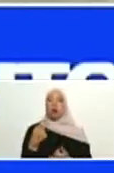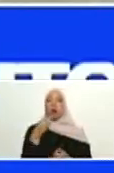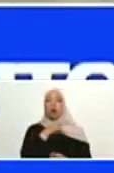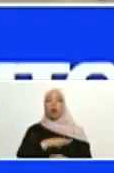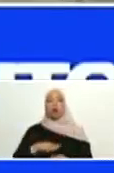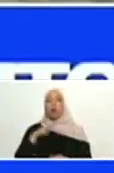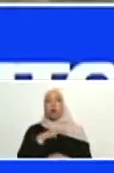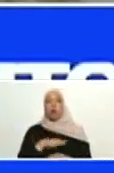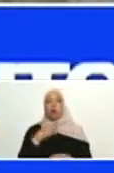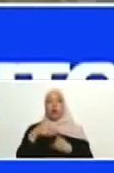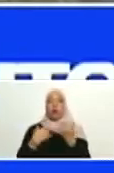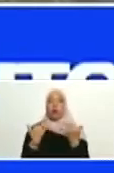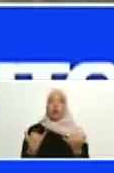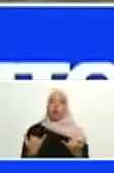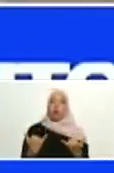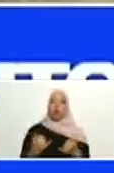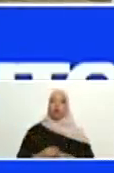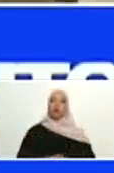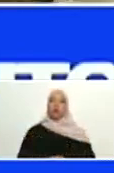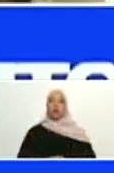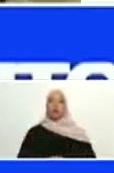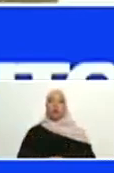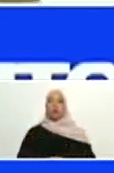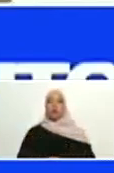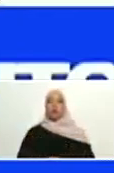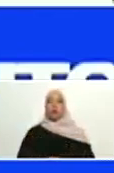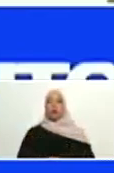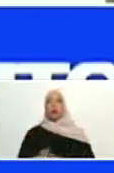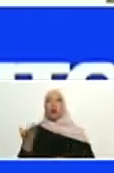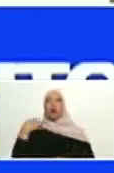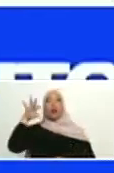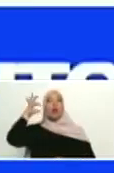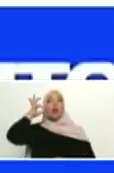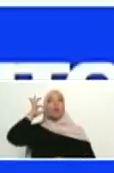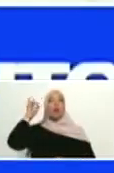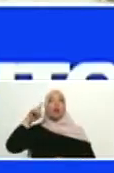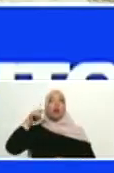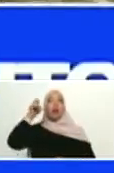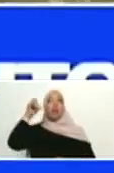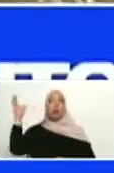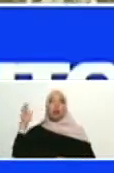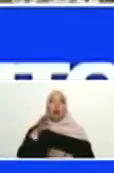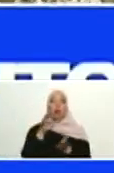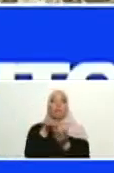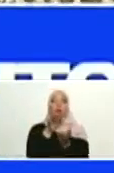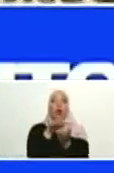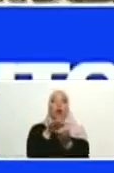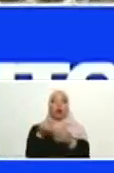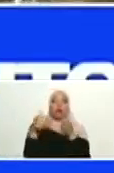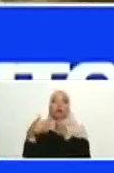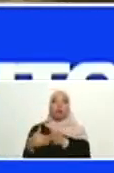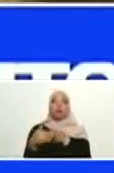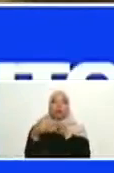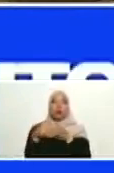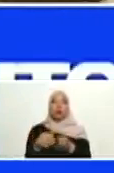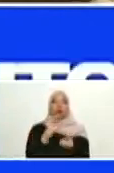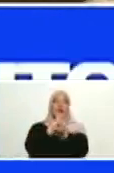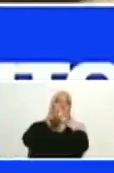Cáceres Arismendi, se la trajeron de allá de Por la Mar, de Margarita, en barco,